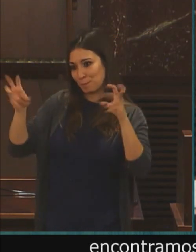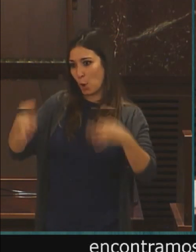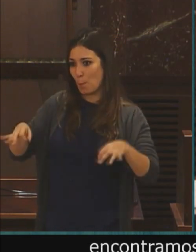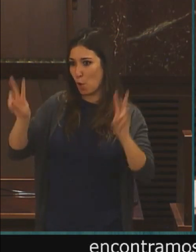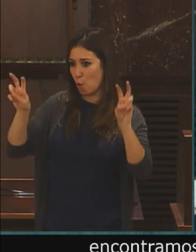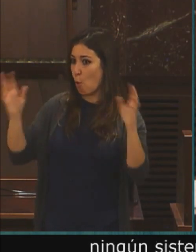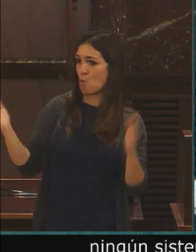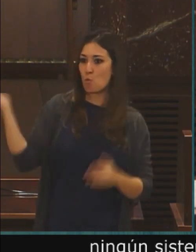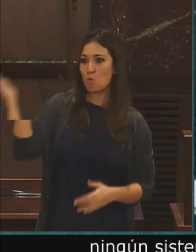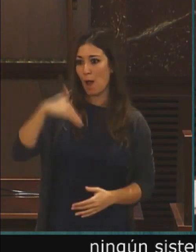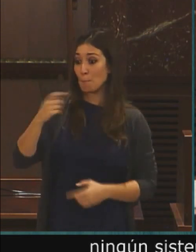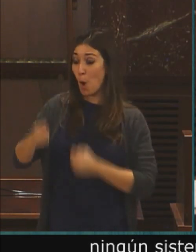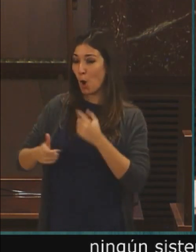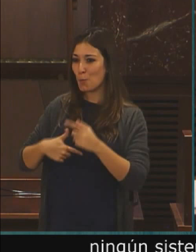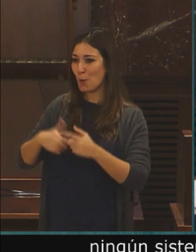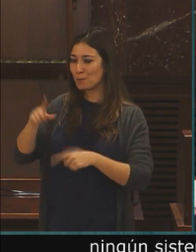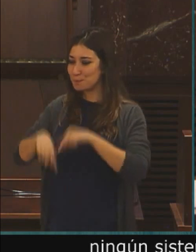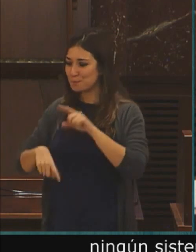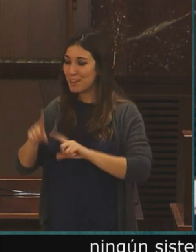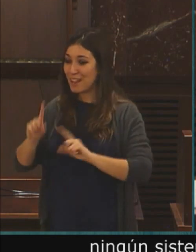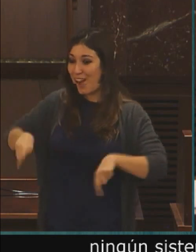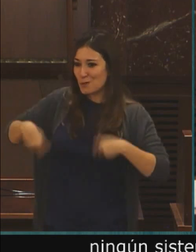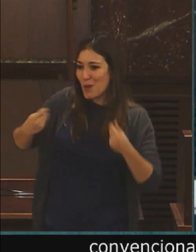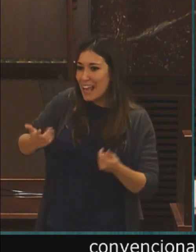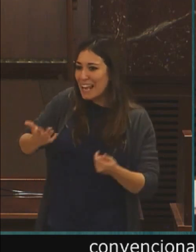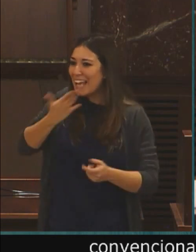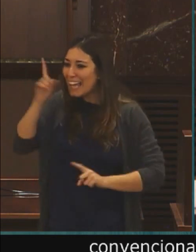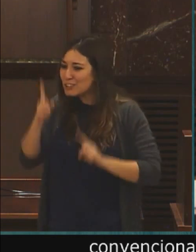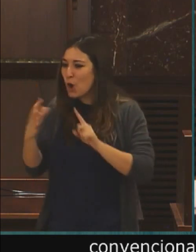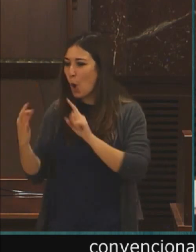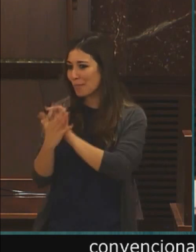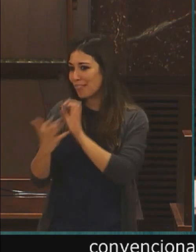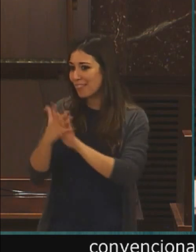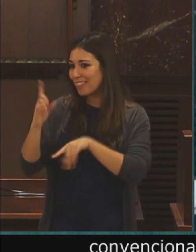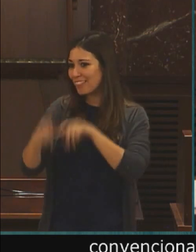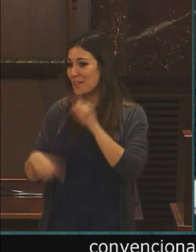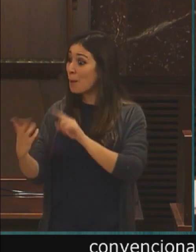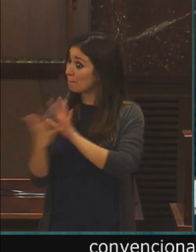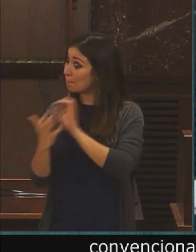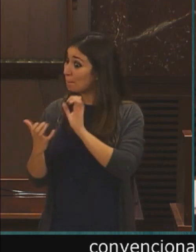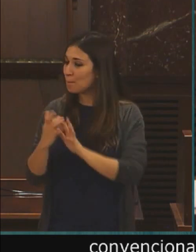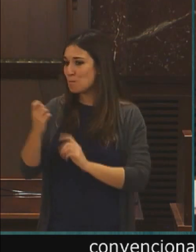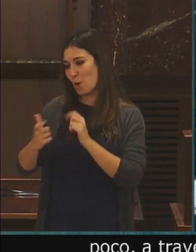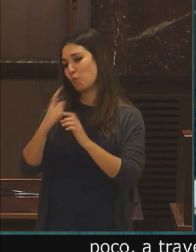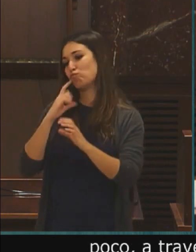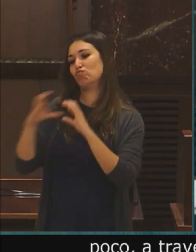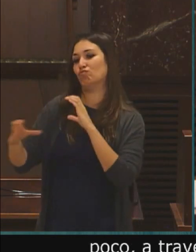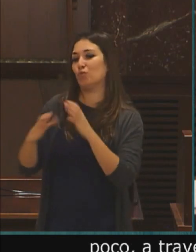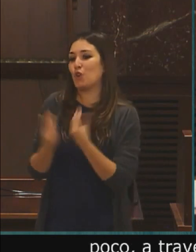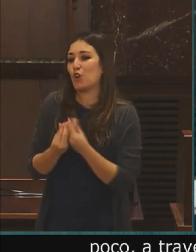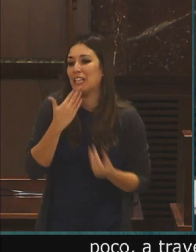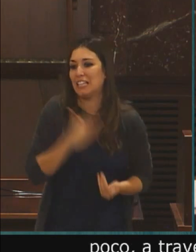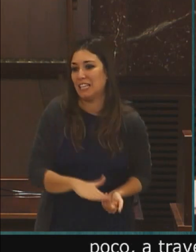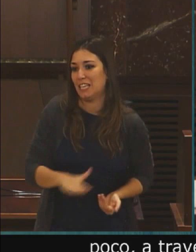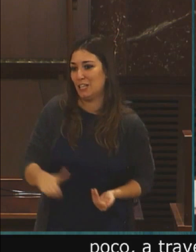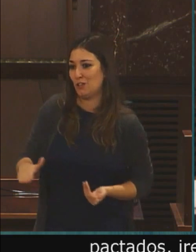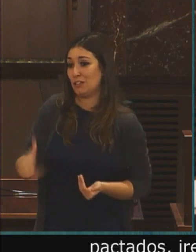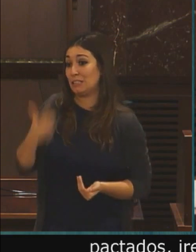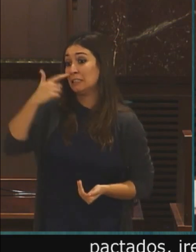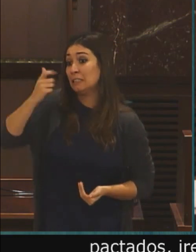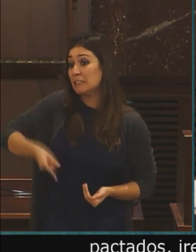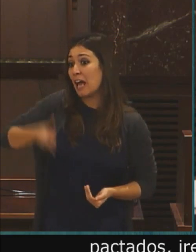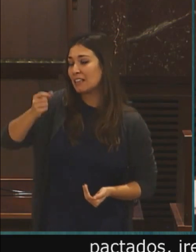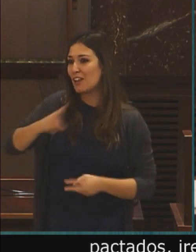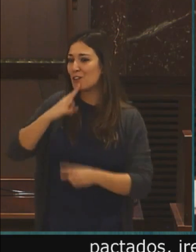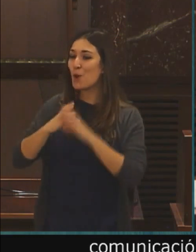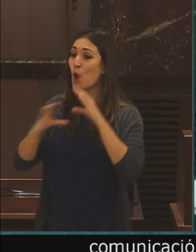y con los cuales, poco a poco, a través de gestos naturales o gestos pactados, iremos consiguiendo una comunicación que en la mayoría de